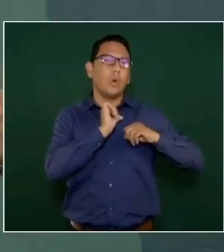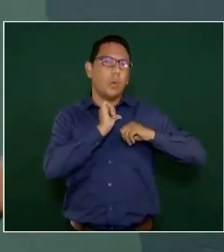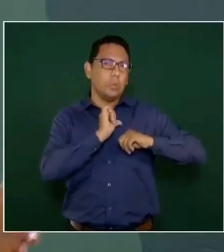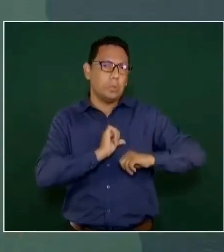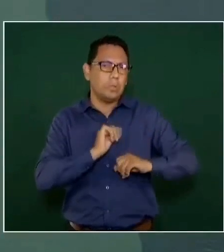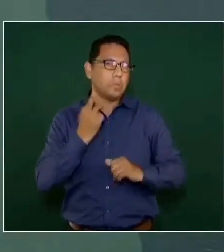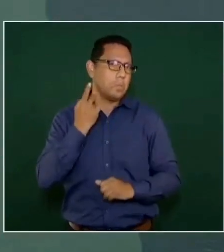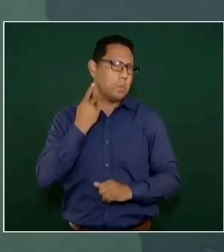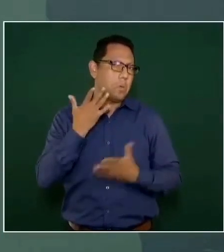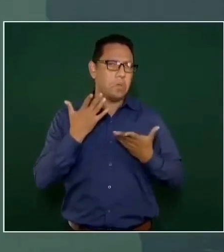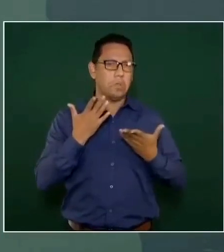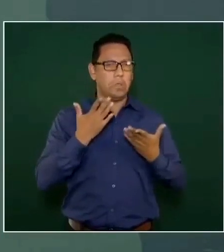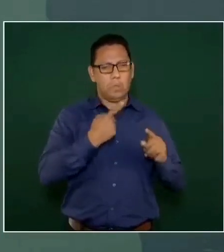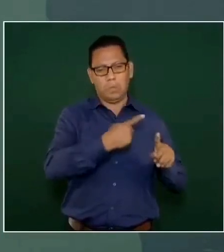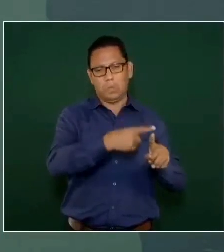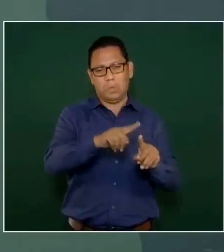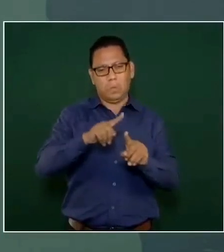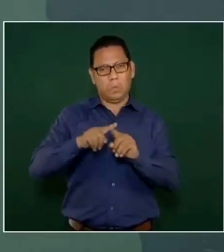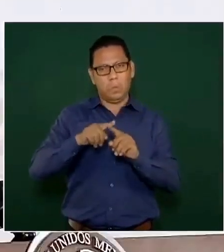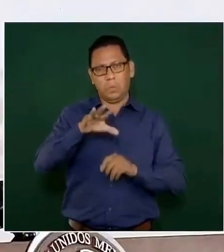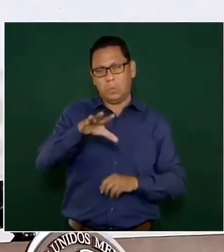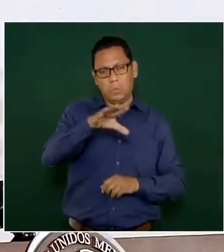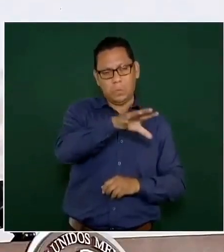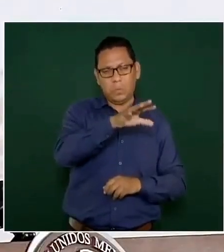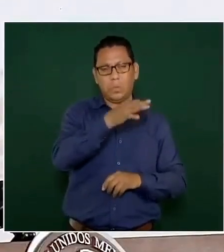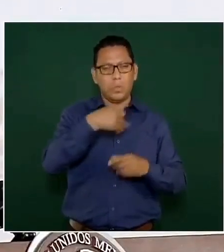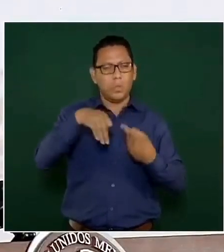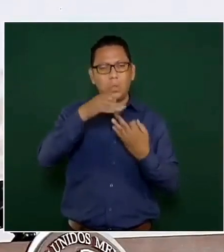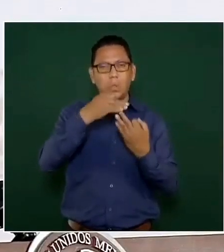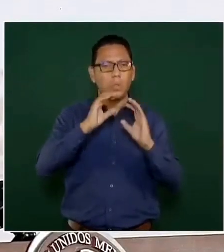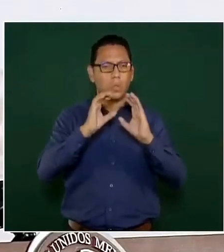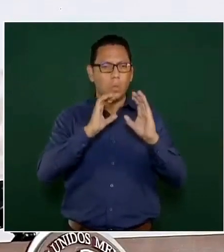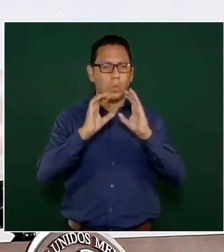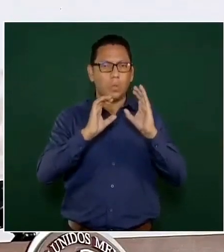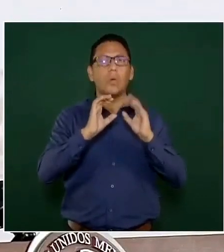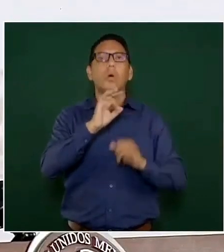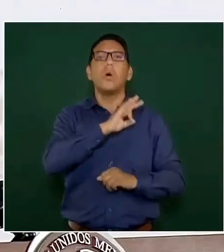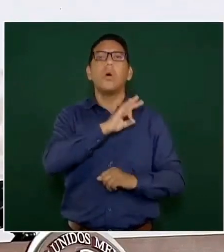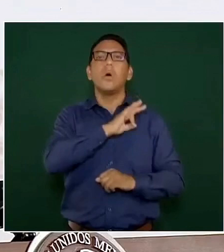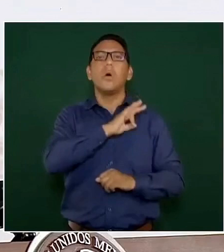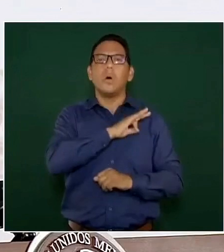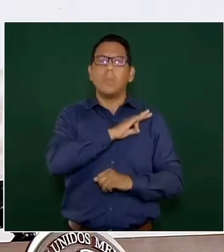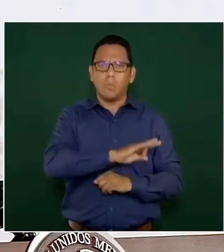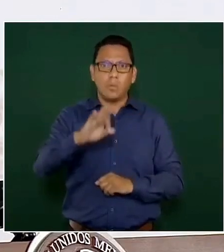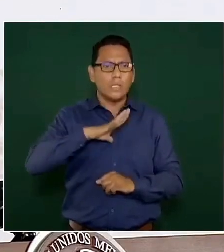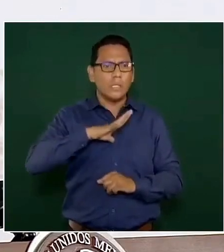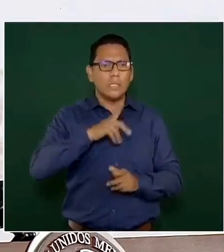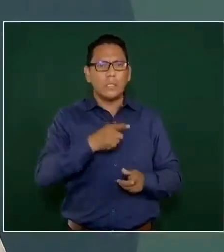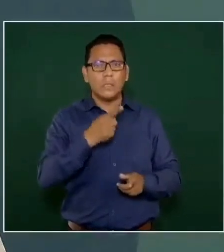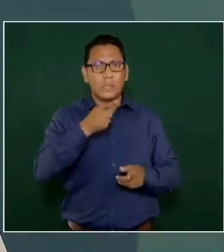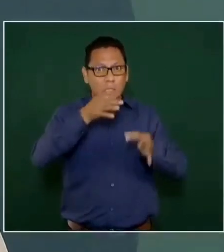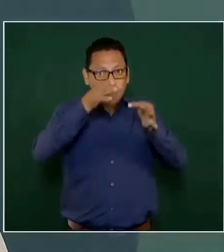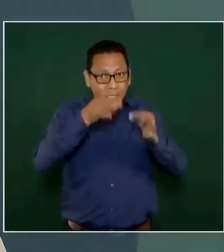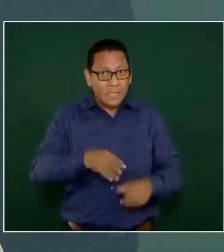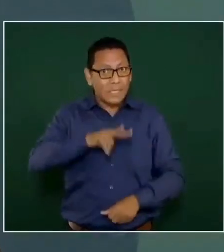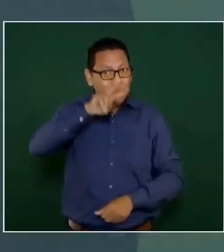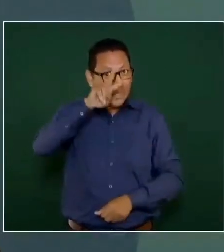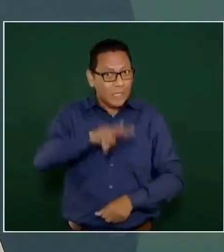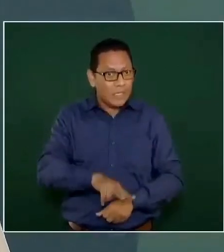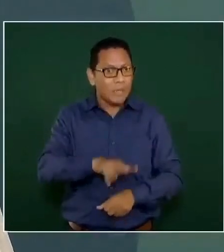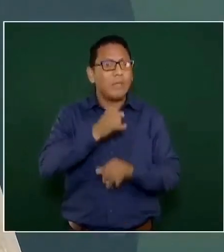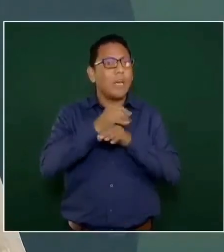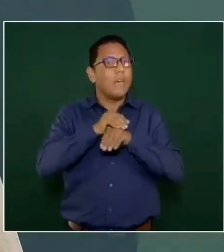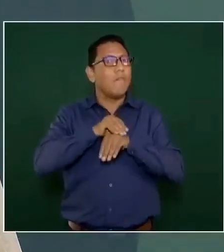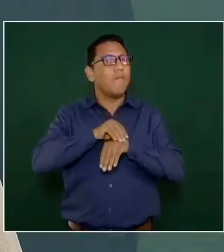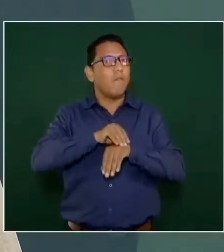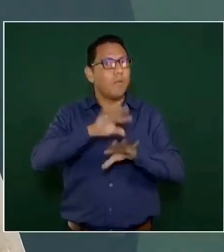de todos los sectores, de modo que tuviéramos información fidedigna, información confiable